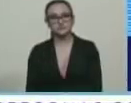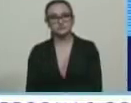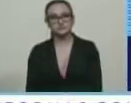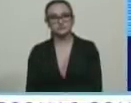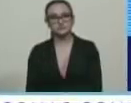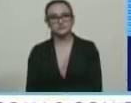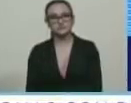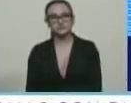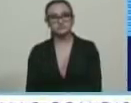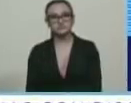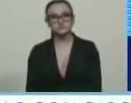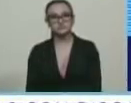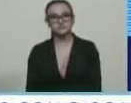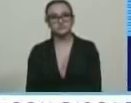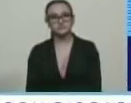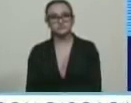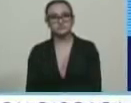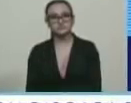Ha puesto